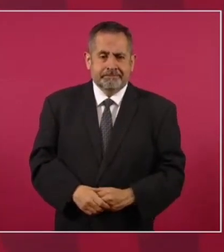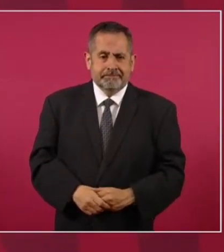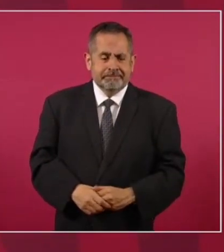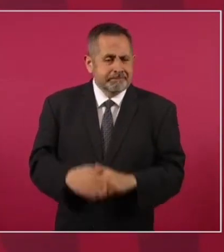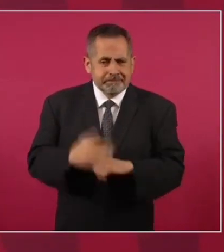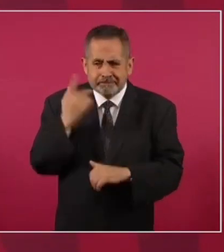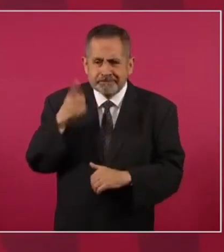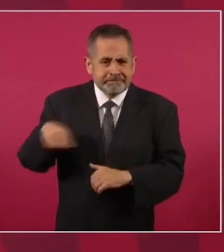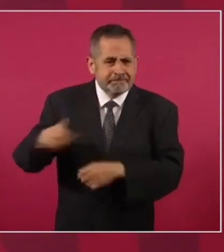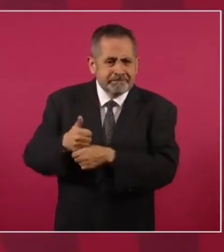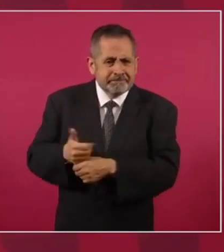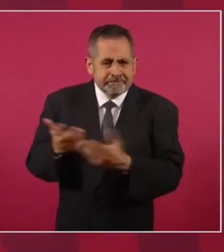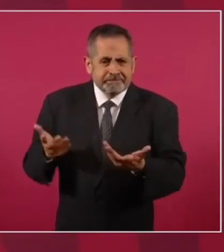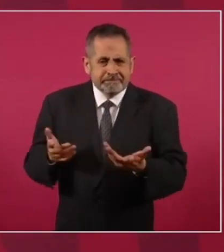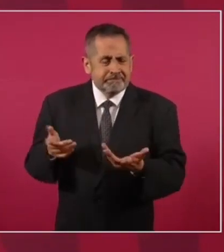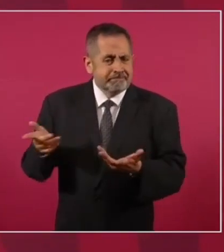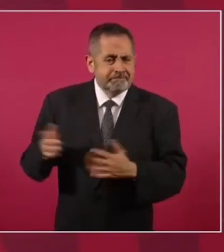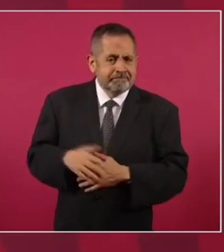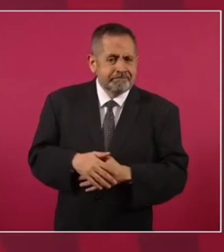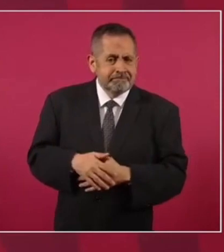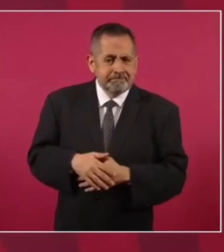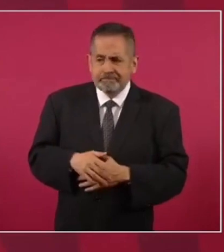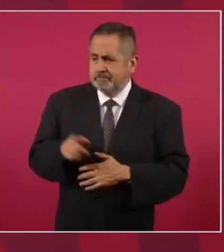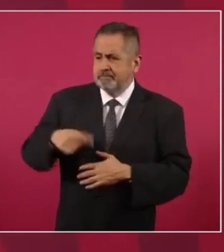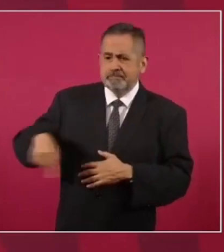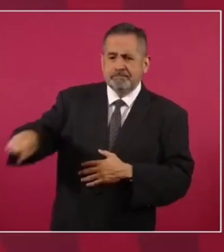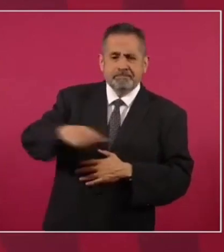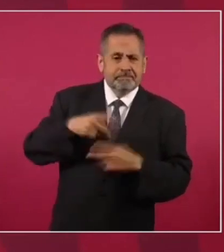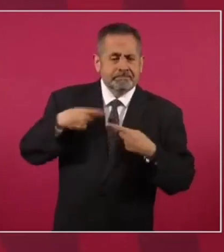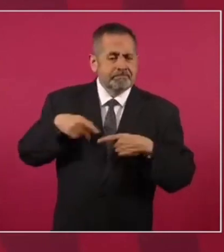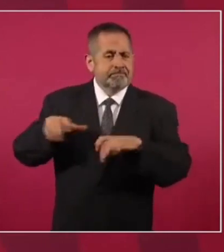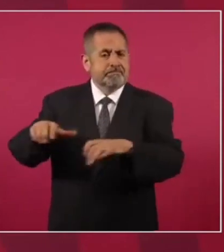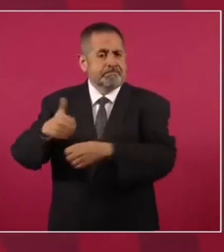¿Por qué tienen que padecer, sufrir